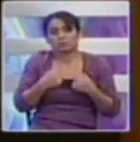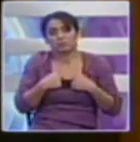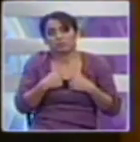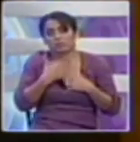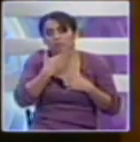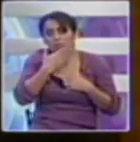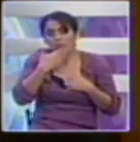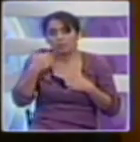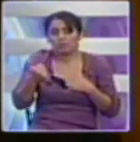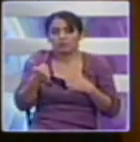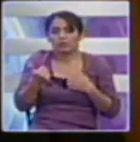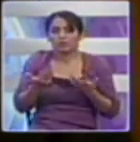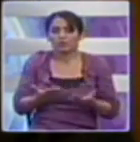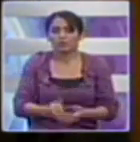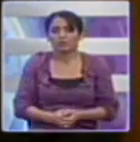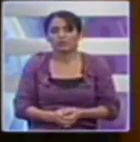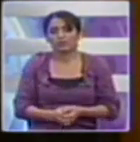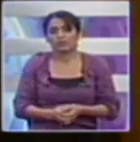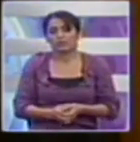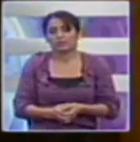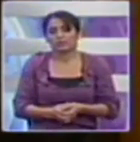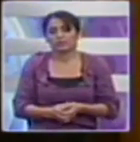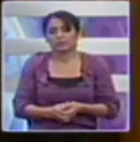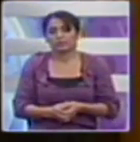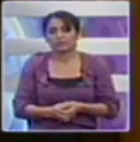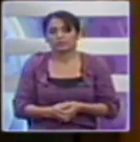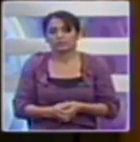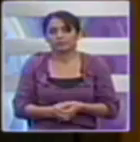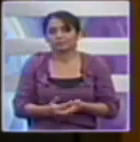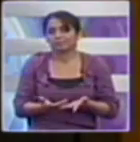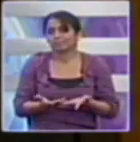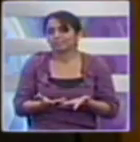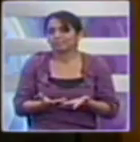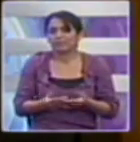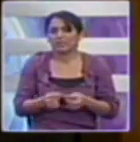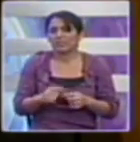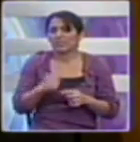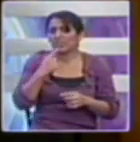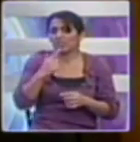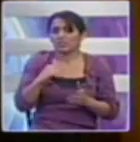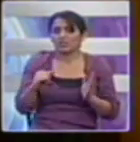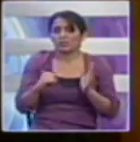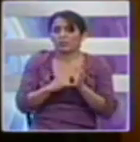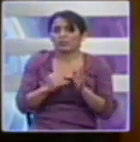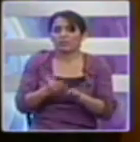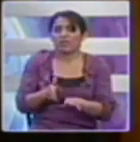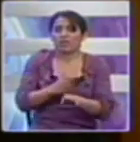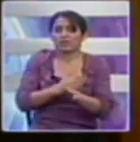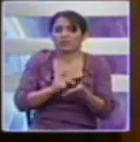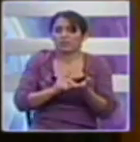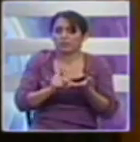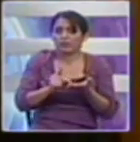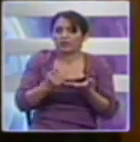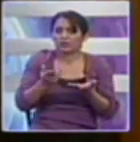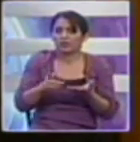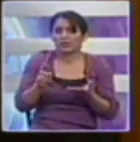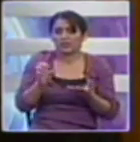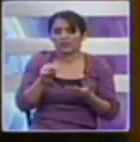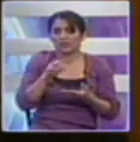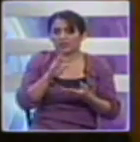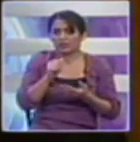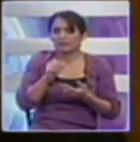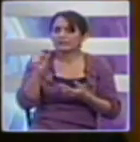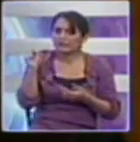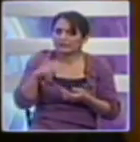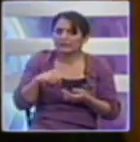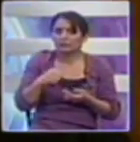se elimine el absurdo, la absurda figura del anticipo del impuesto a la renta. Debe pagarse impuesto a la renta y el que más gana